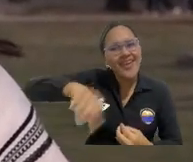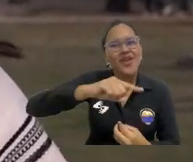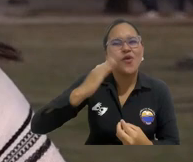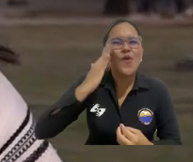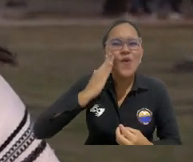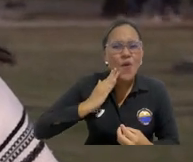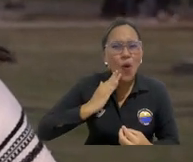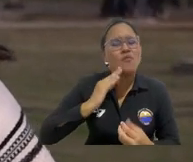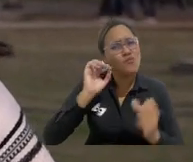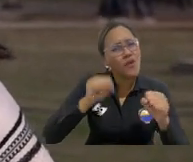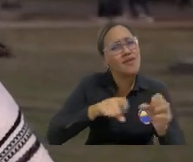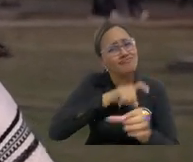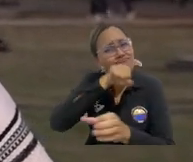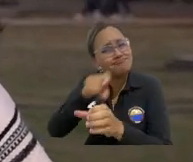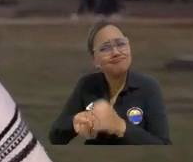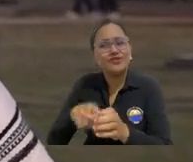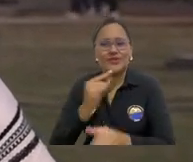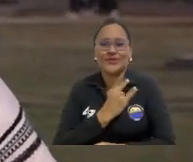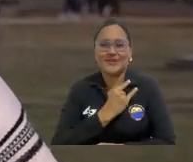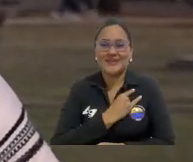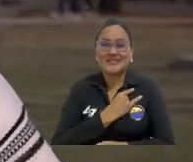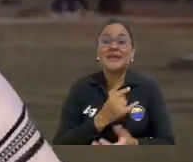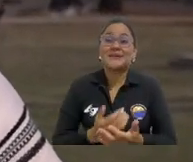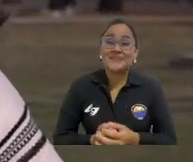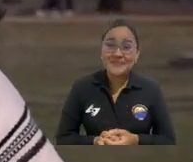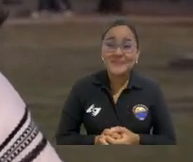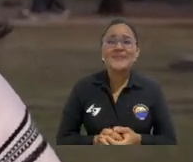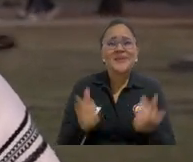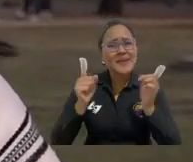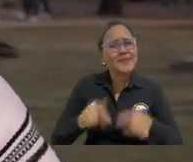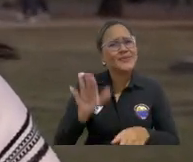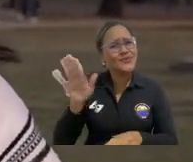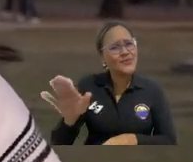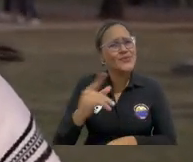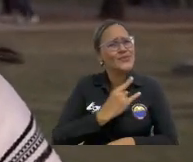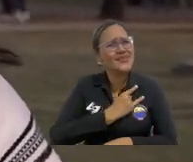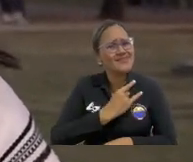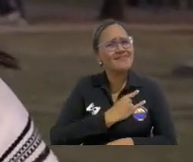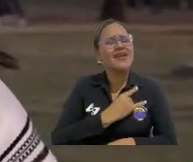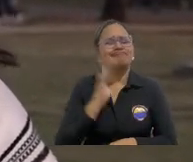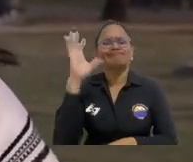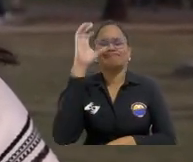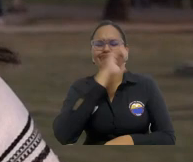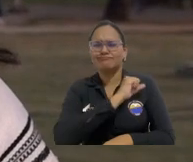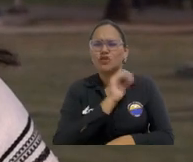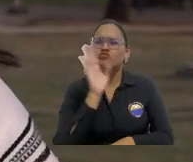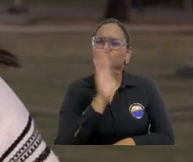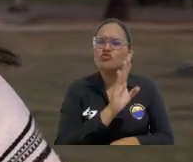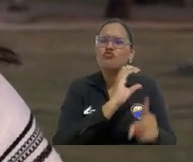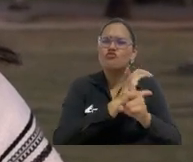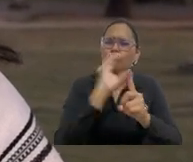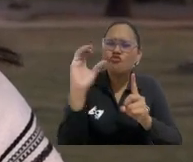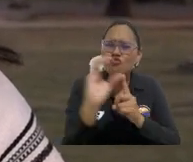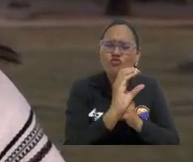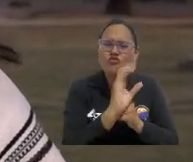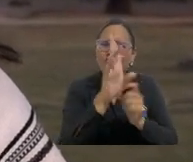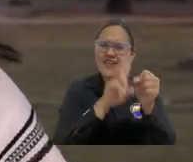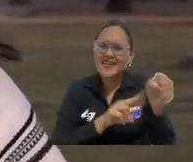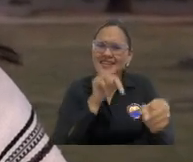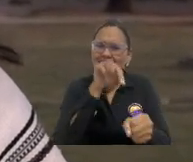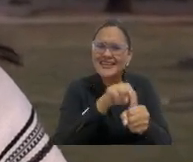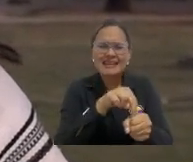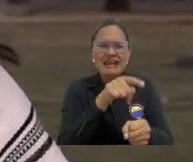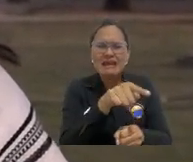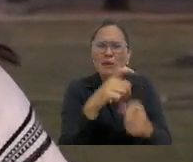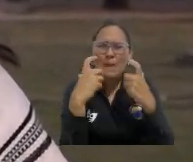nuestros jóvenes que hagan parte también de La Academia y desde el punto de vista que la universidad reconoce que la